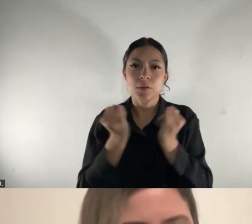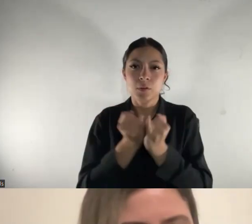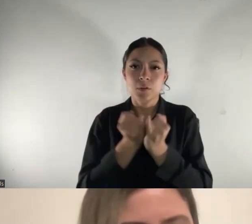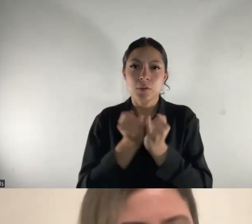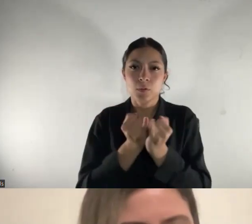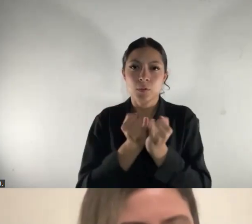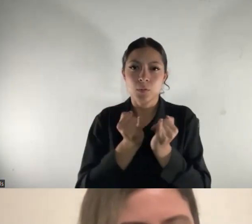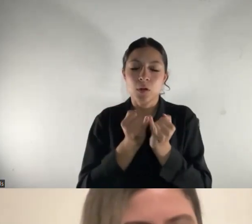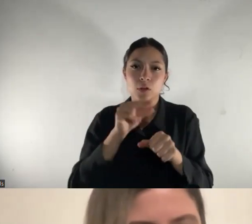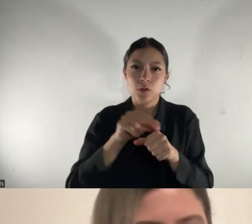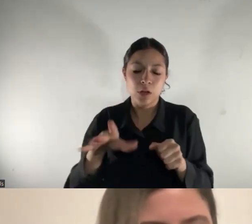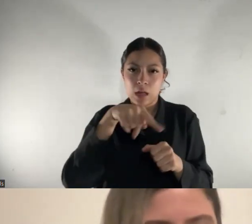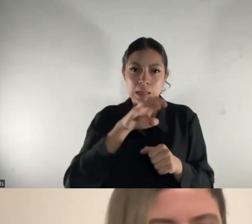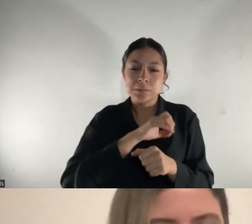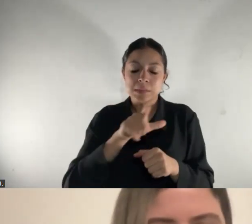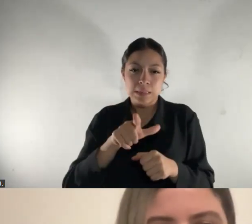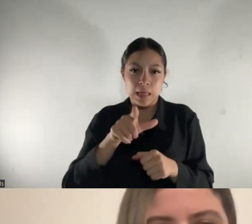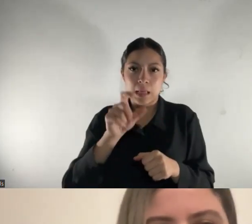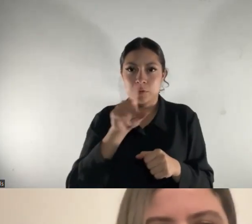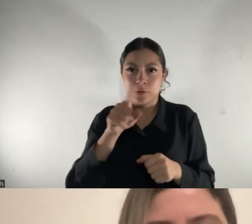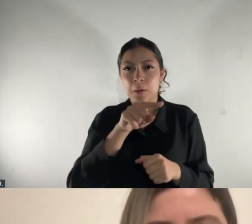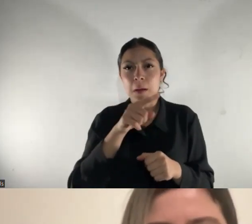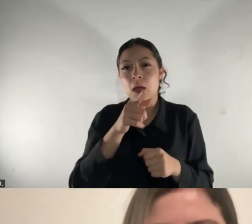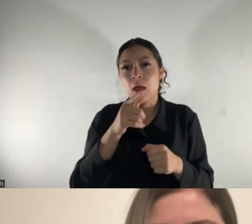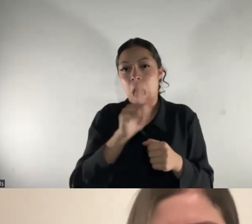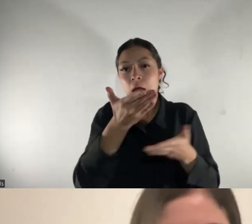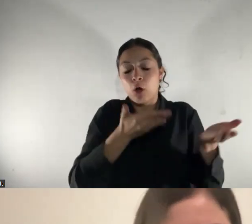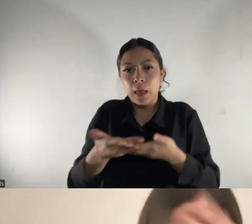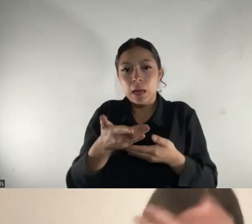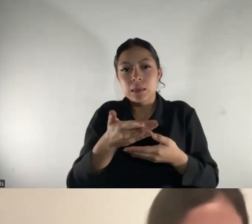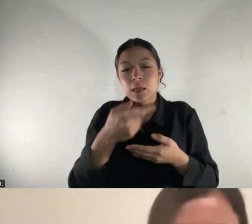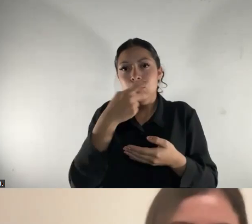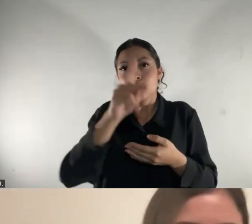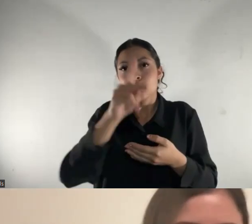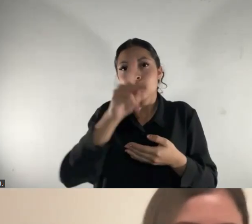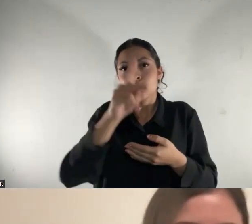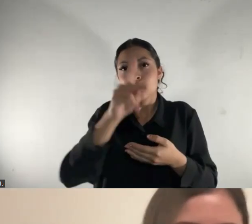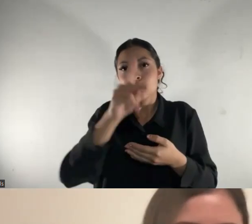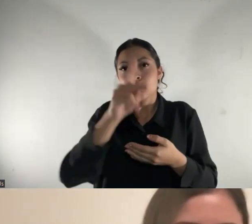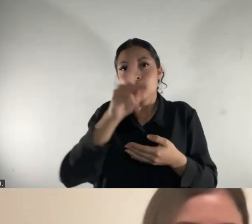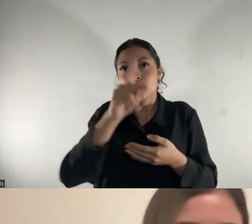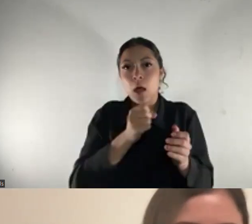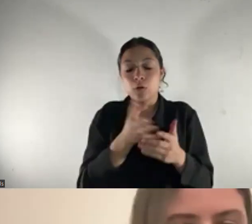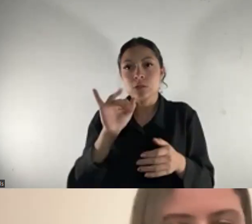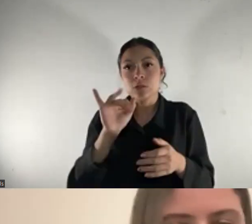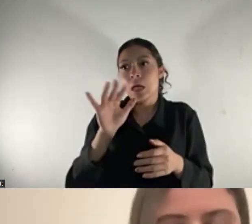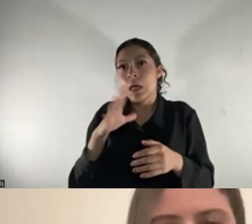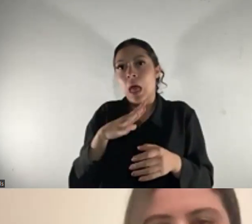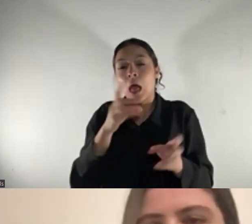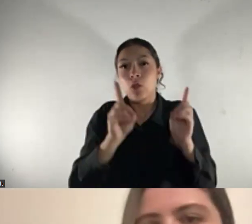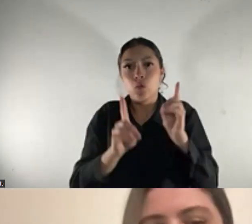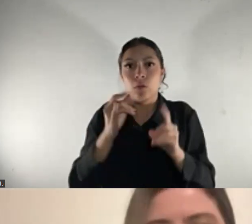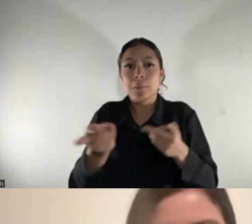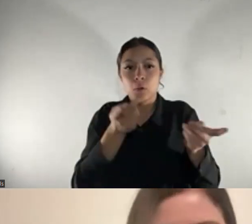las doctoras aquí, a las especialistas que nos compartieron sus conocimientos, a partir de los cuales ya surgieron algunas